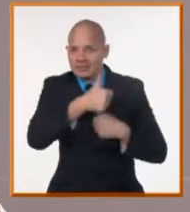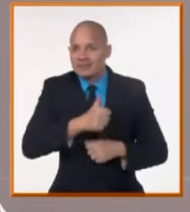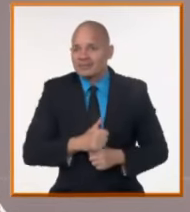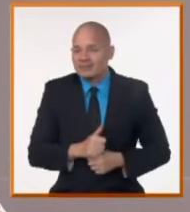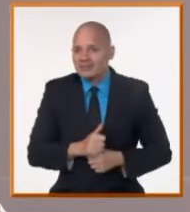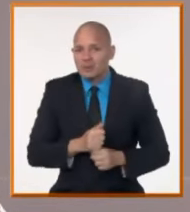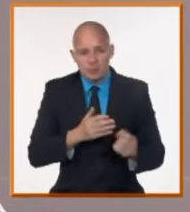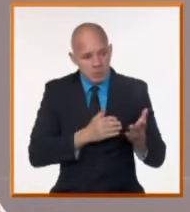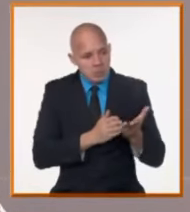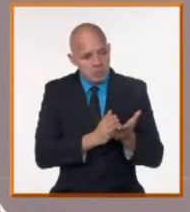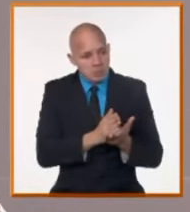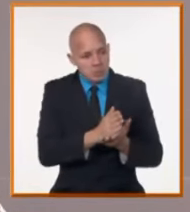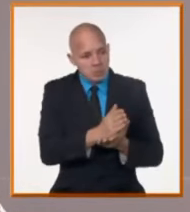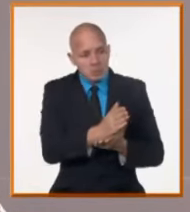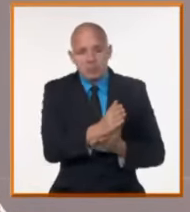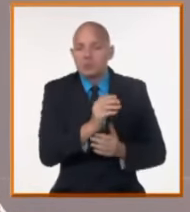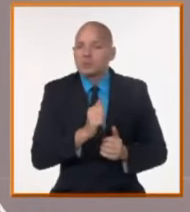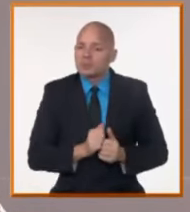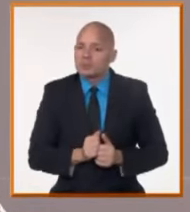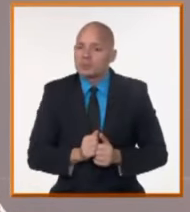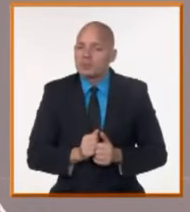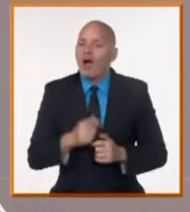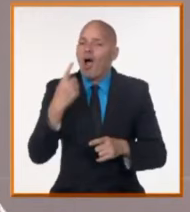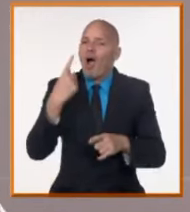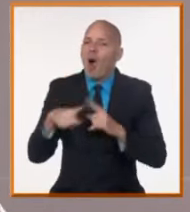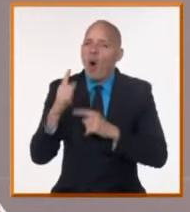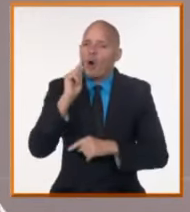tiempo después por la Revolución Democrático